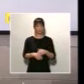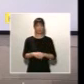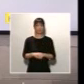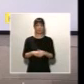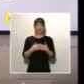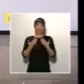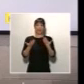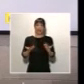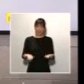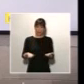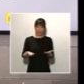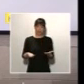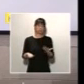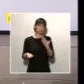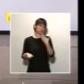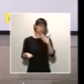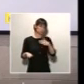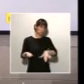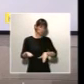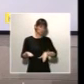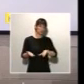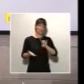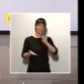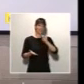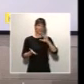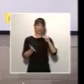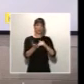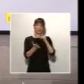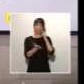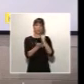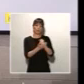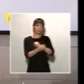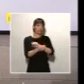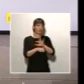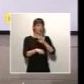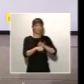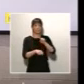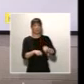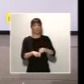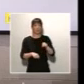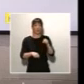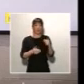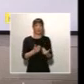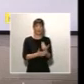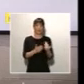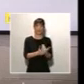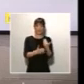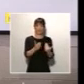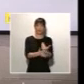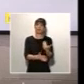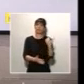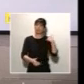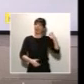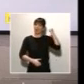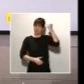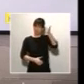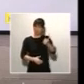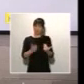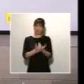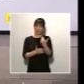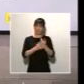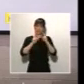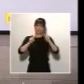aproximadamente 15.000 diarias y ya ese ritmo lleva muchos días con una actualización constante que en cualquier caso